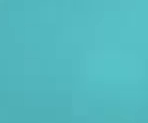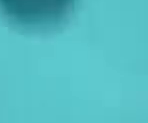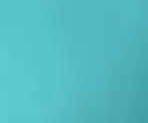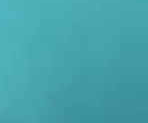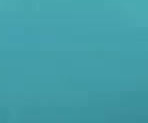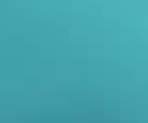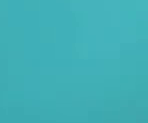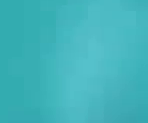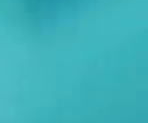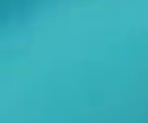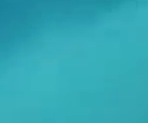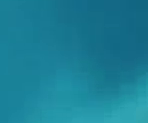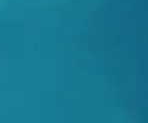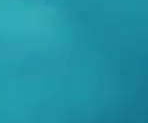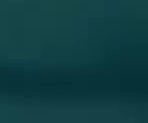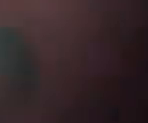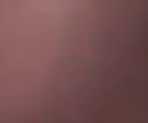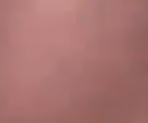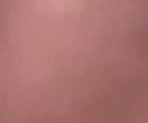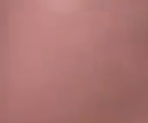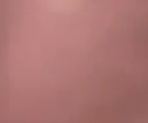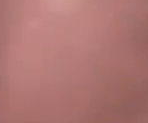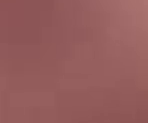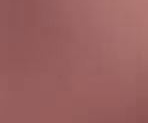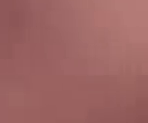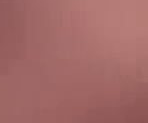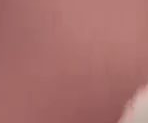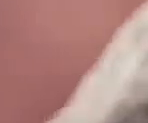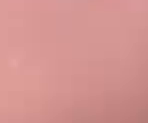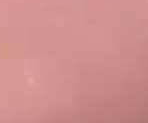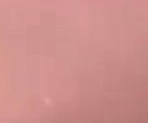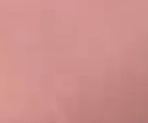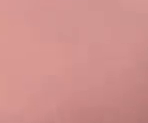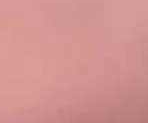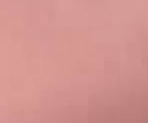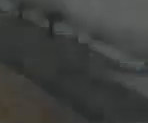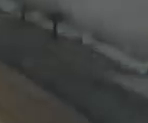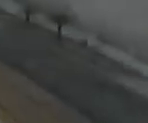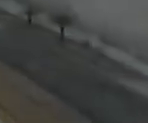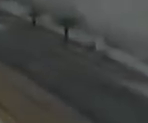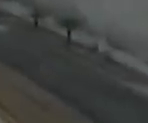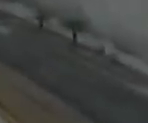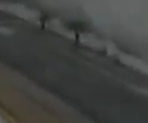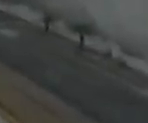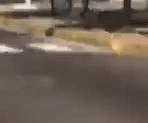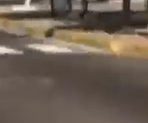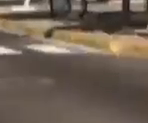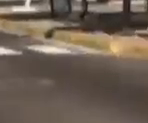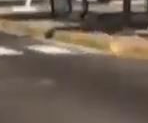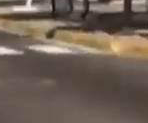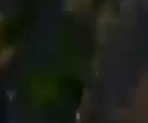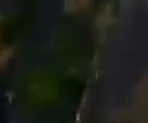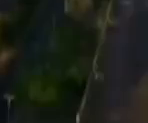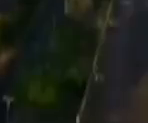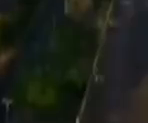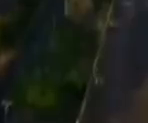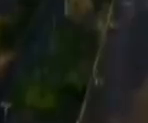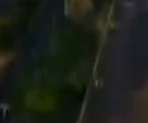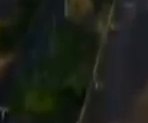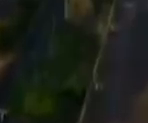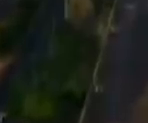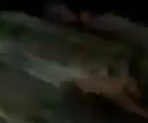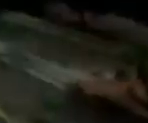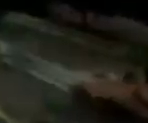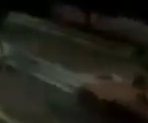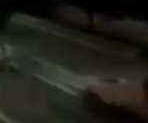cortar oportunamente las cadenas de contagio. el difícil reto que implicó salir del